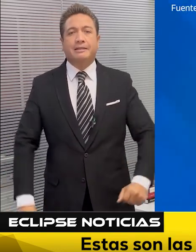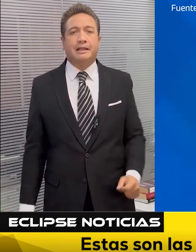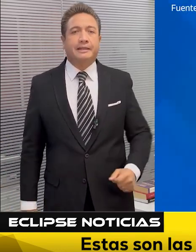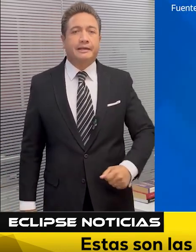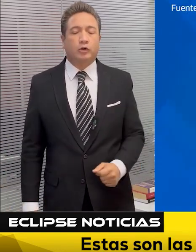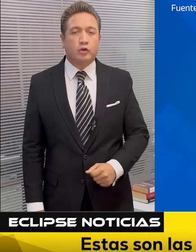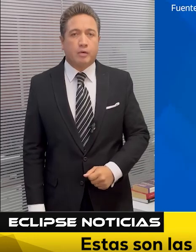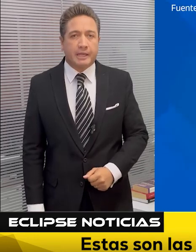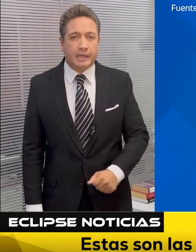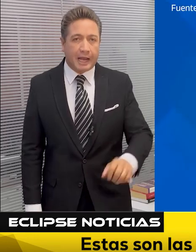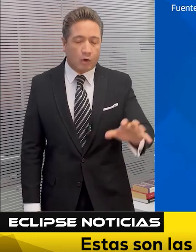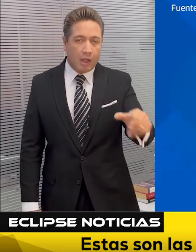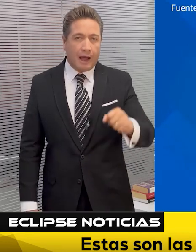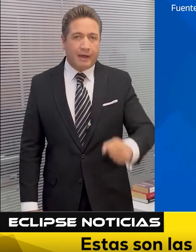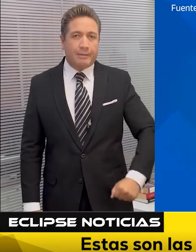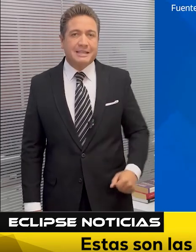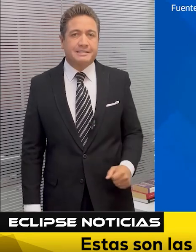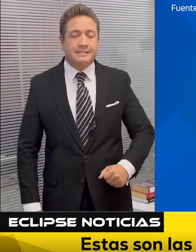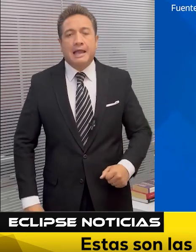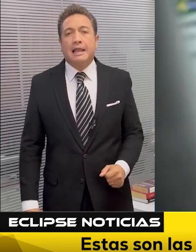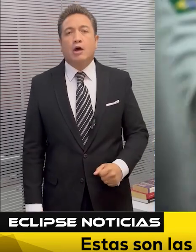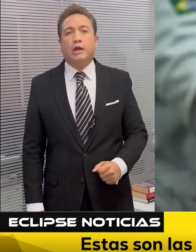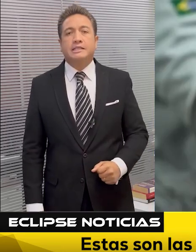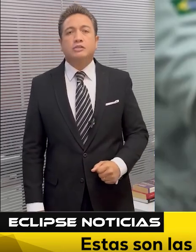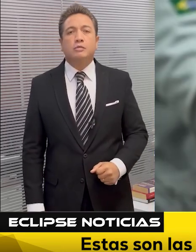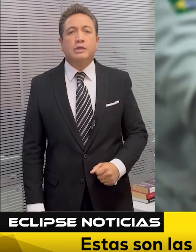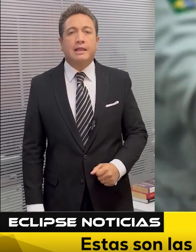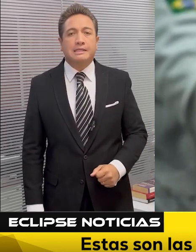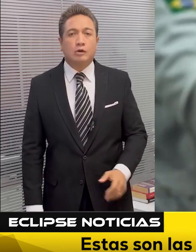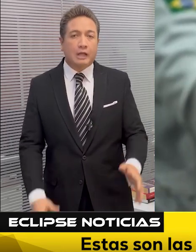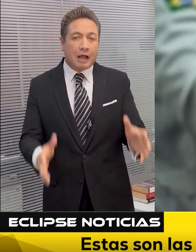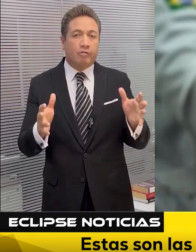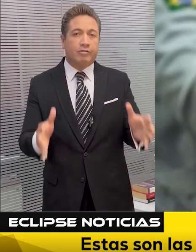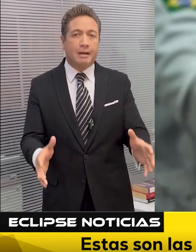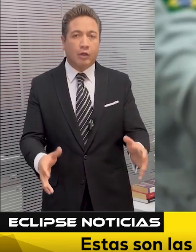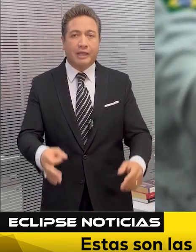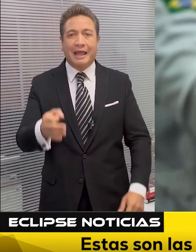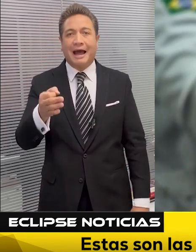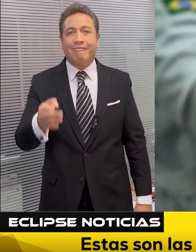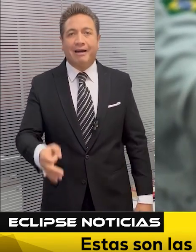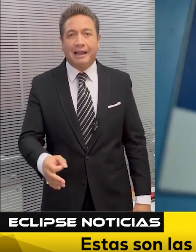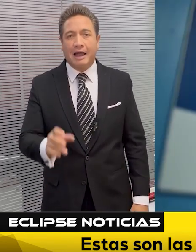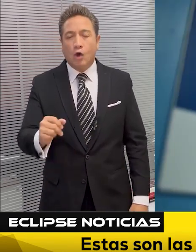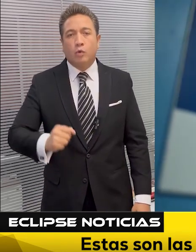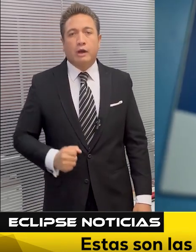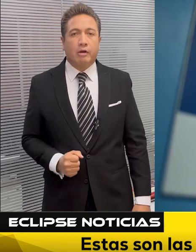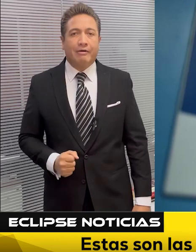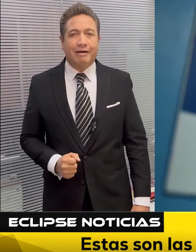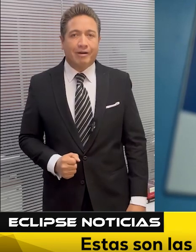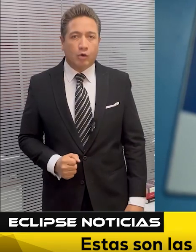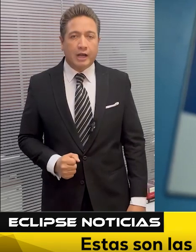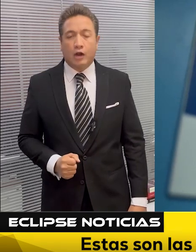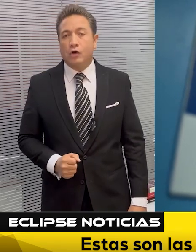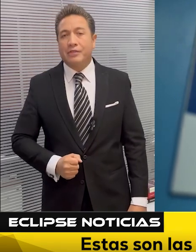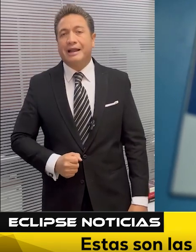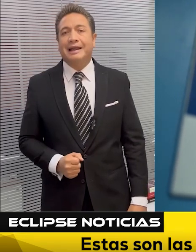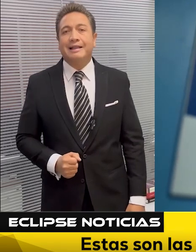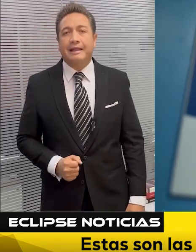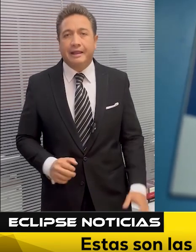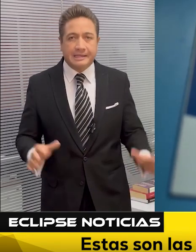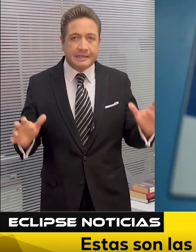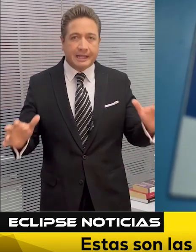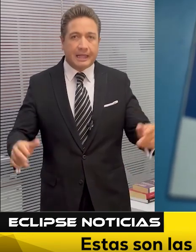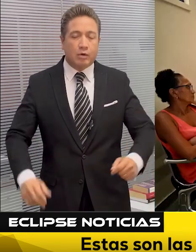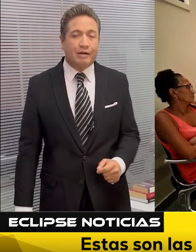gran parte del territorio mexicano. Además, la Organización Mundial de la Salud ha confirmado que avala una nueva vacuna contra